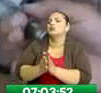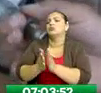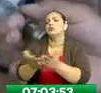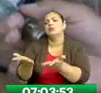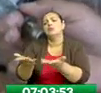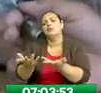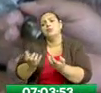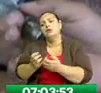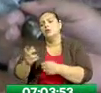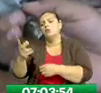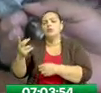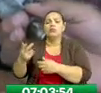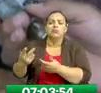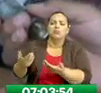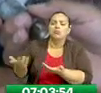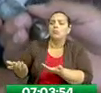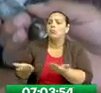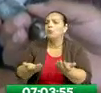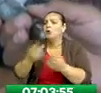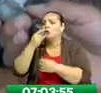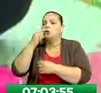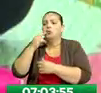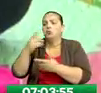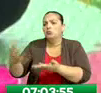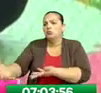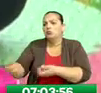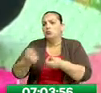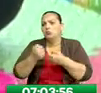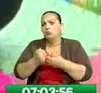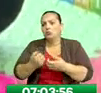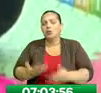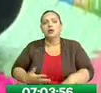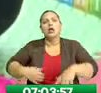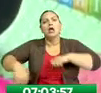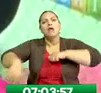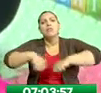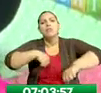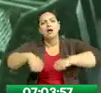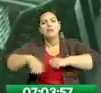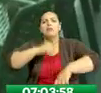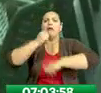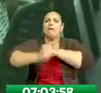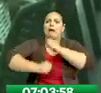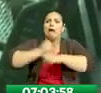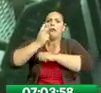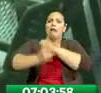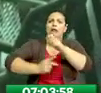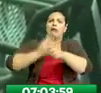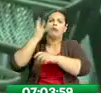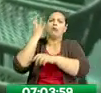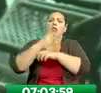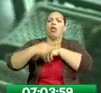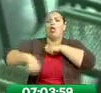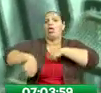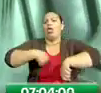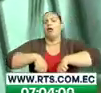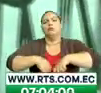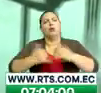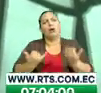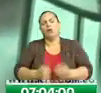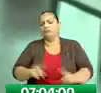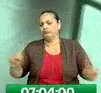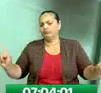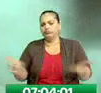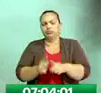está estableciendo es un tiempo máximo de 1 año. En Ecuador existen 224 niños con dictamen de adoptabilidad. Permitirles tener un